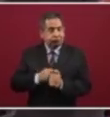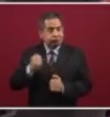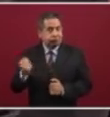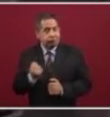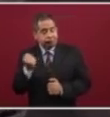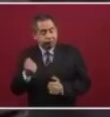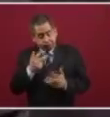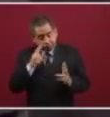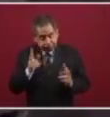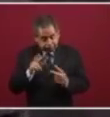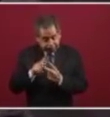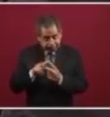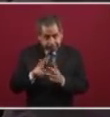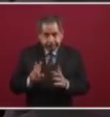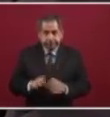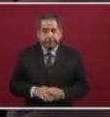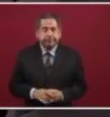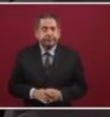Pues